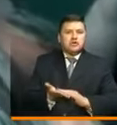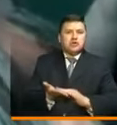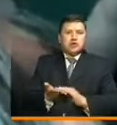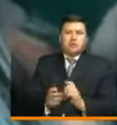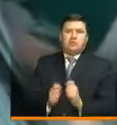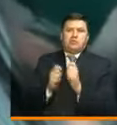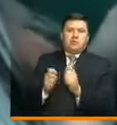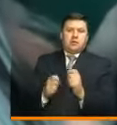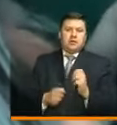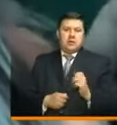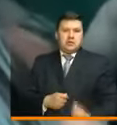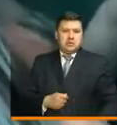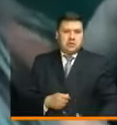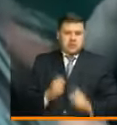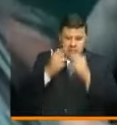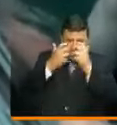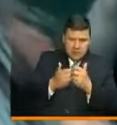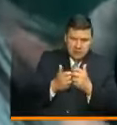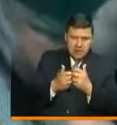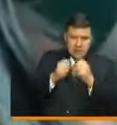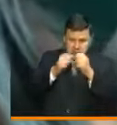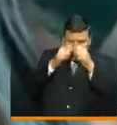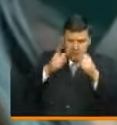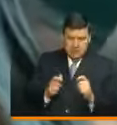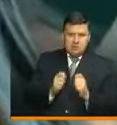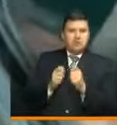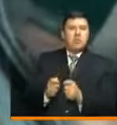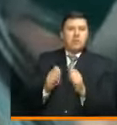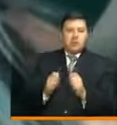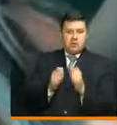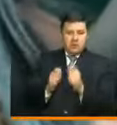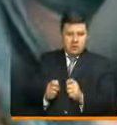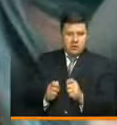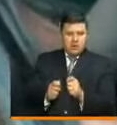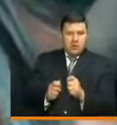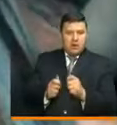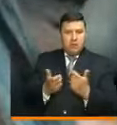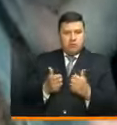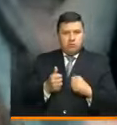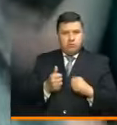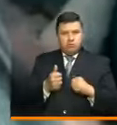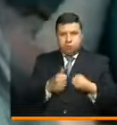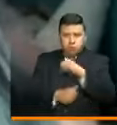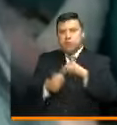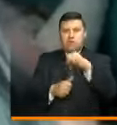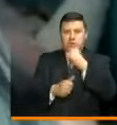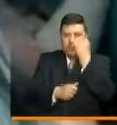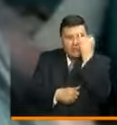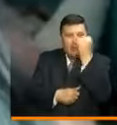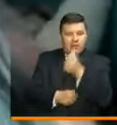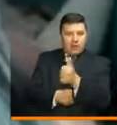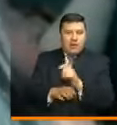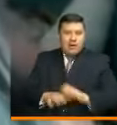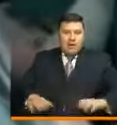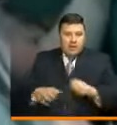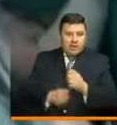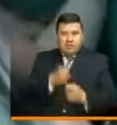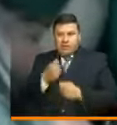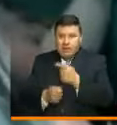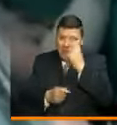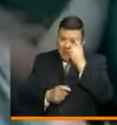manos de los ciudadanos, de los empresarios, del Estado, para poder reactivar al máximo la actividad